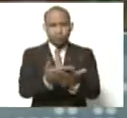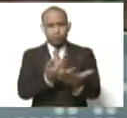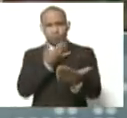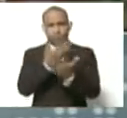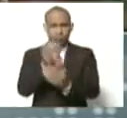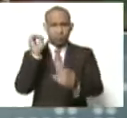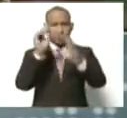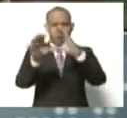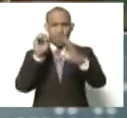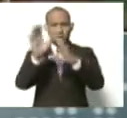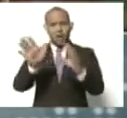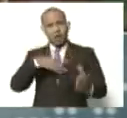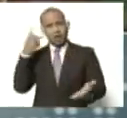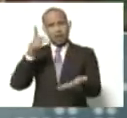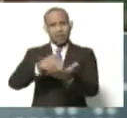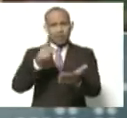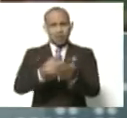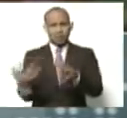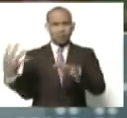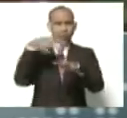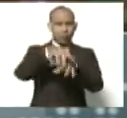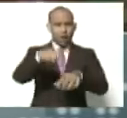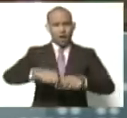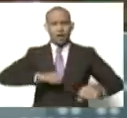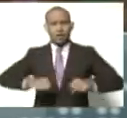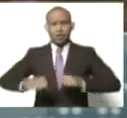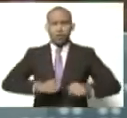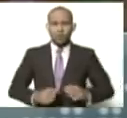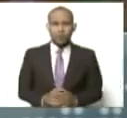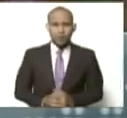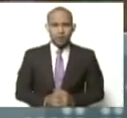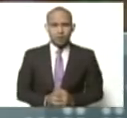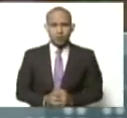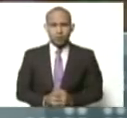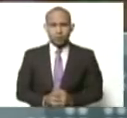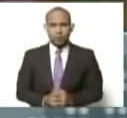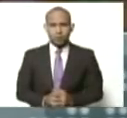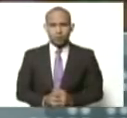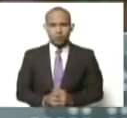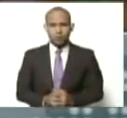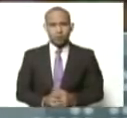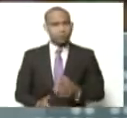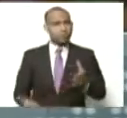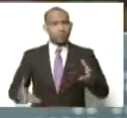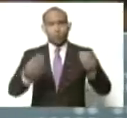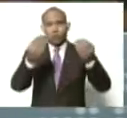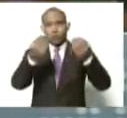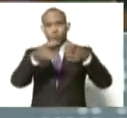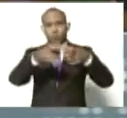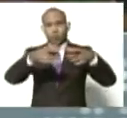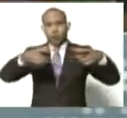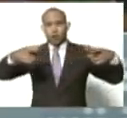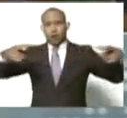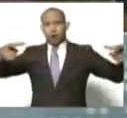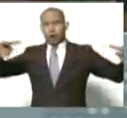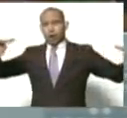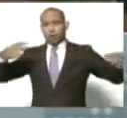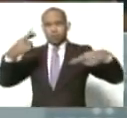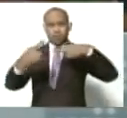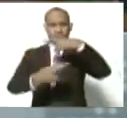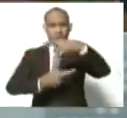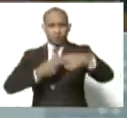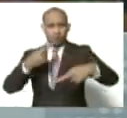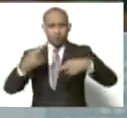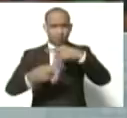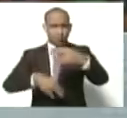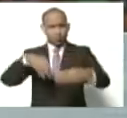que quieren participar, que incluyan a este movimiento, se ha perdido de vista, presidenta. Se ha generado una gran revolución